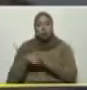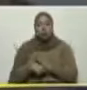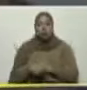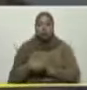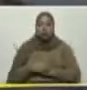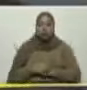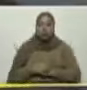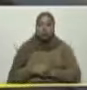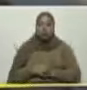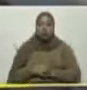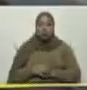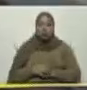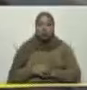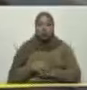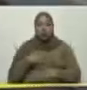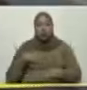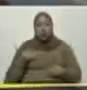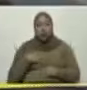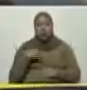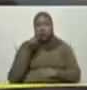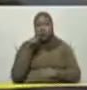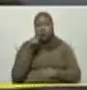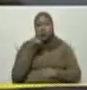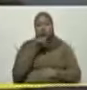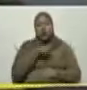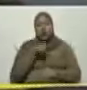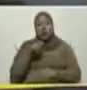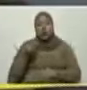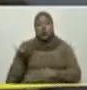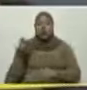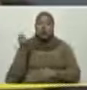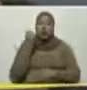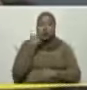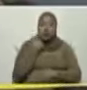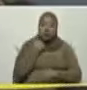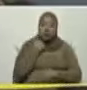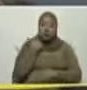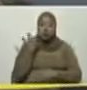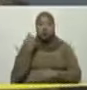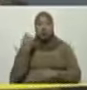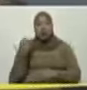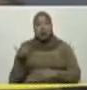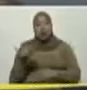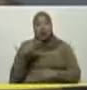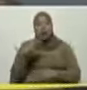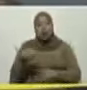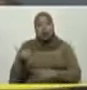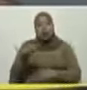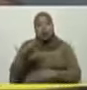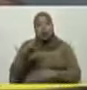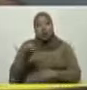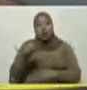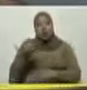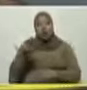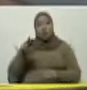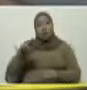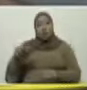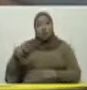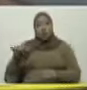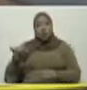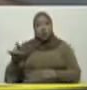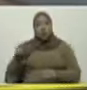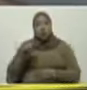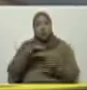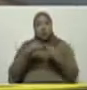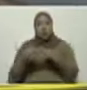profunda la calidad del agua de la gente de valencia naguanagua tocuyito los